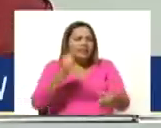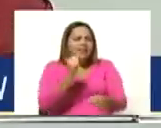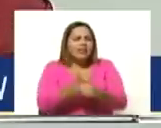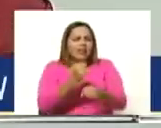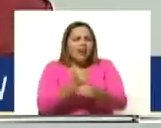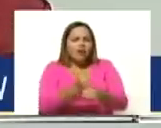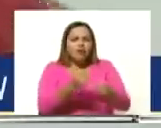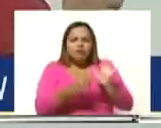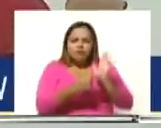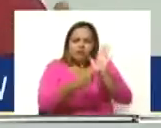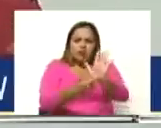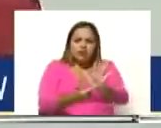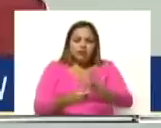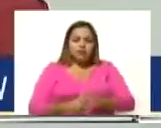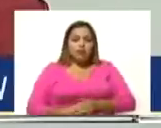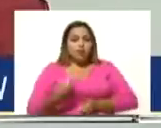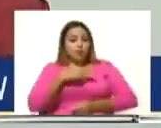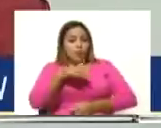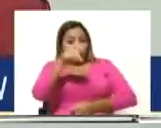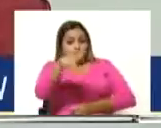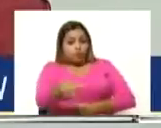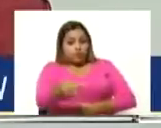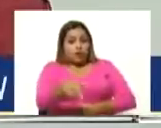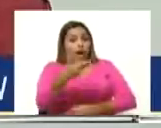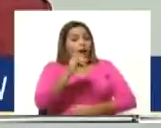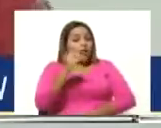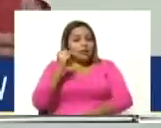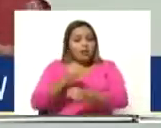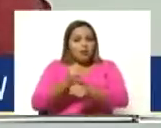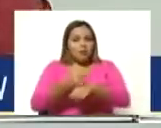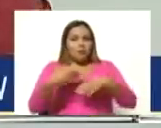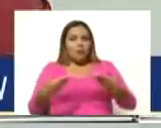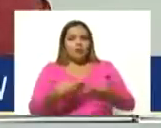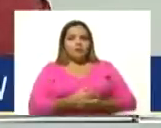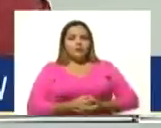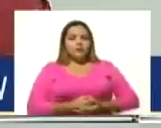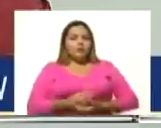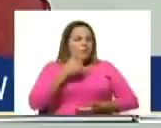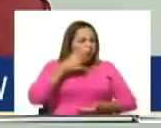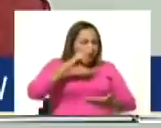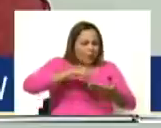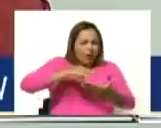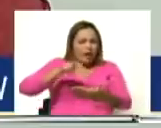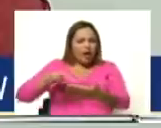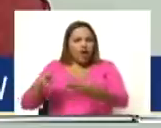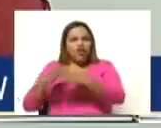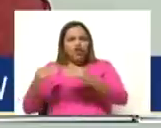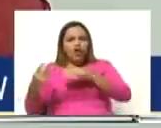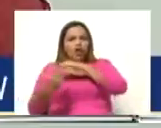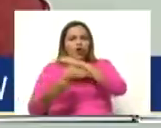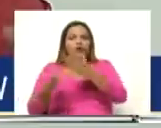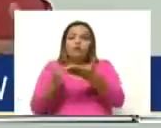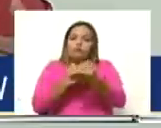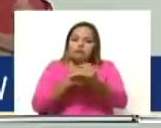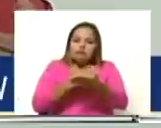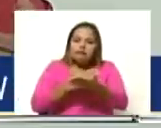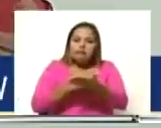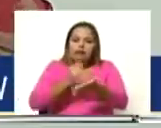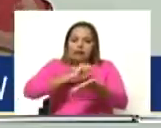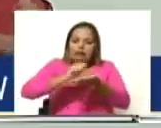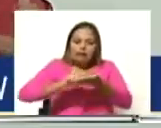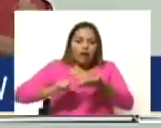resultados. Nosotros aquí tenemos como tarea revisar todos los documentos de ese Congreso y